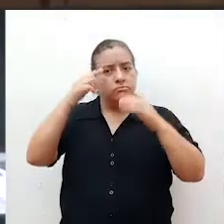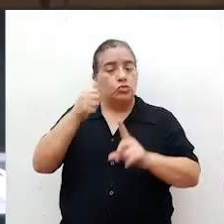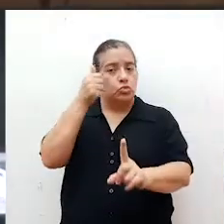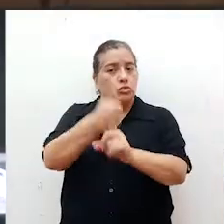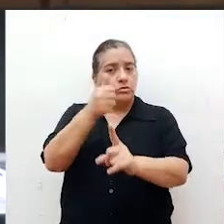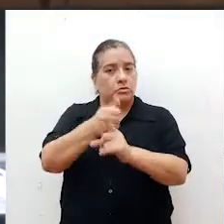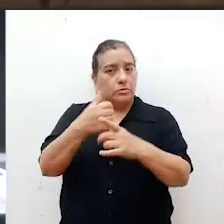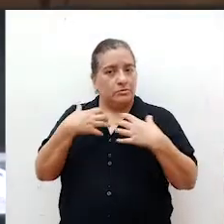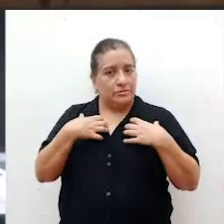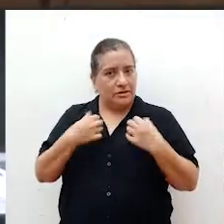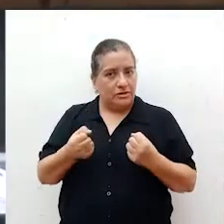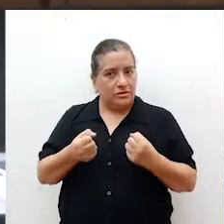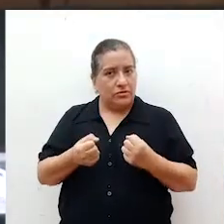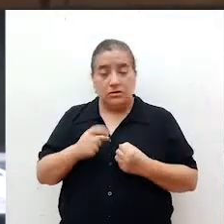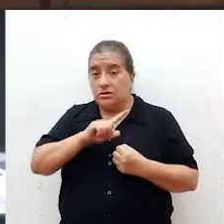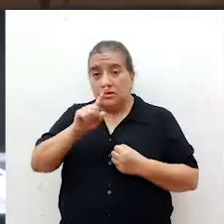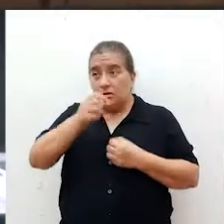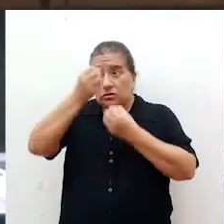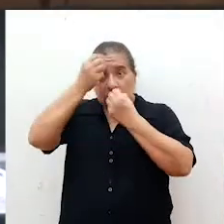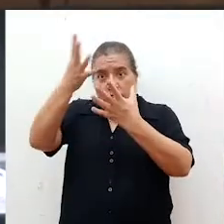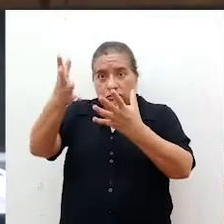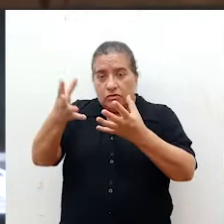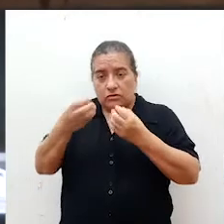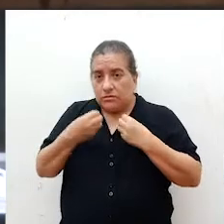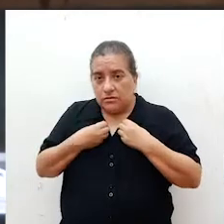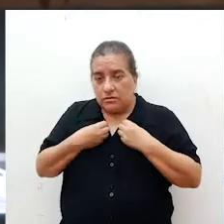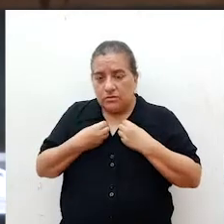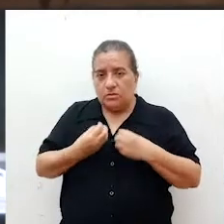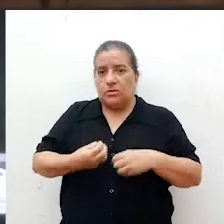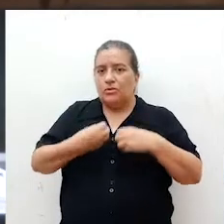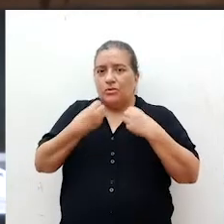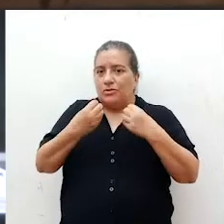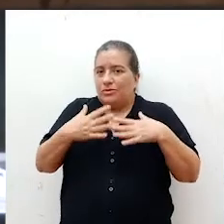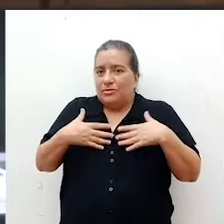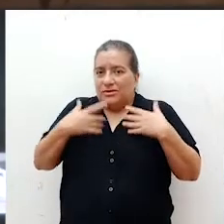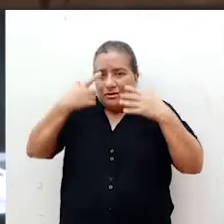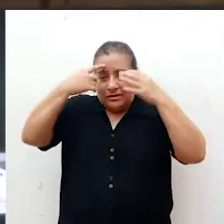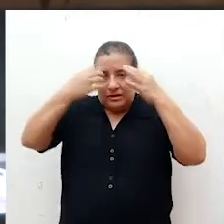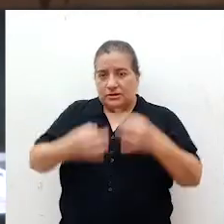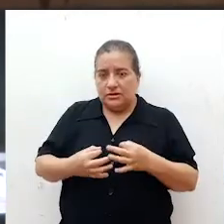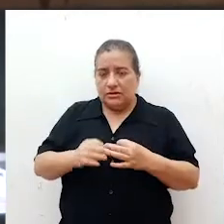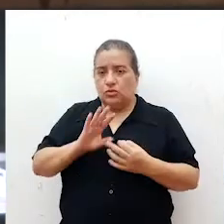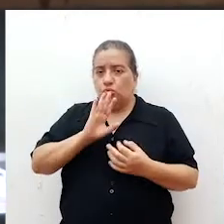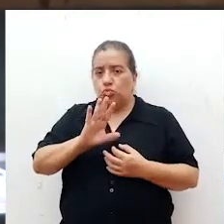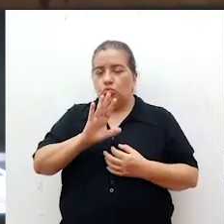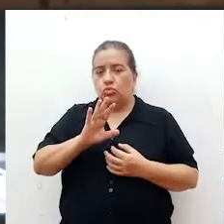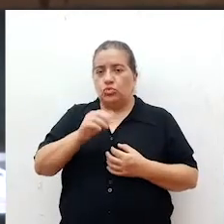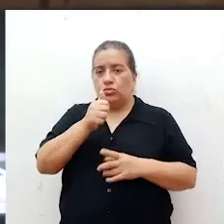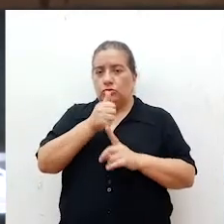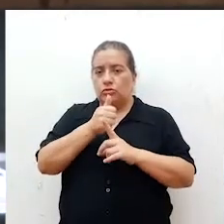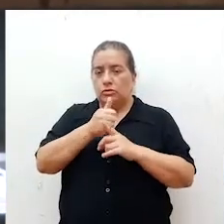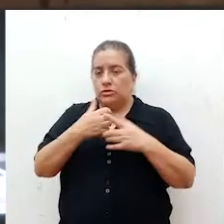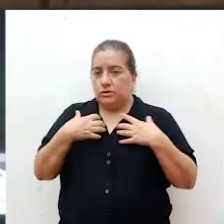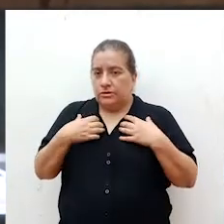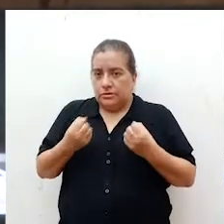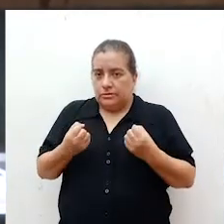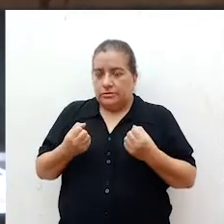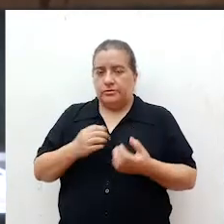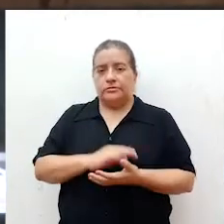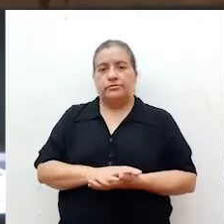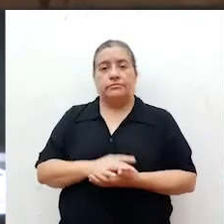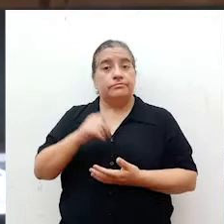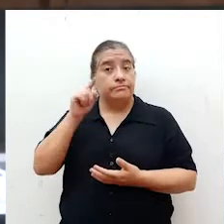una toma de decisión respecto de su propia salud. Si no se informa, no se puede tomar